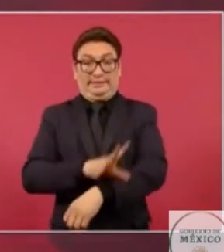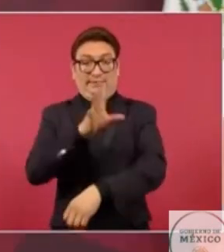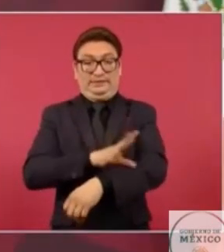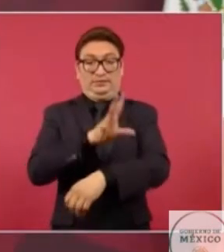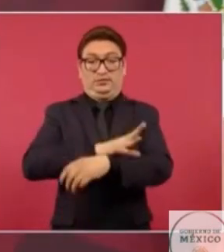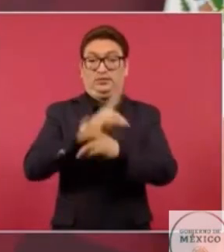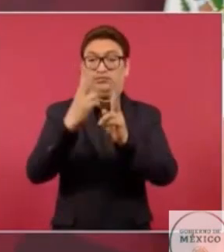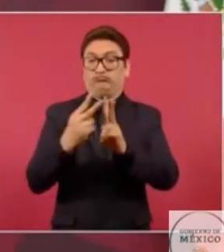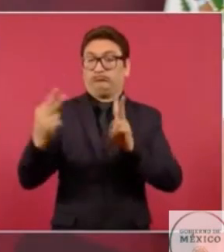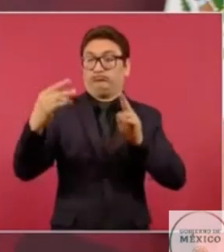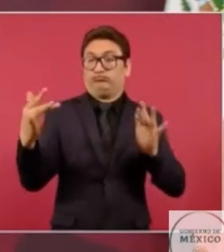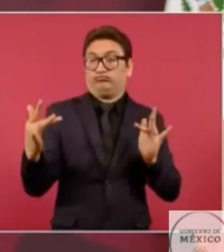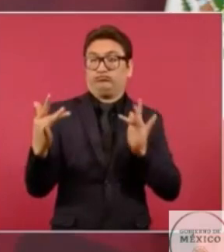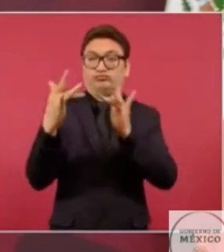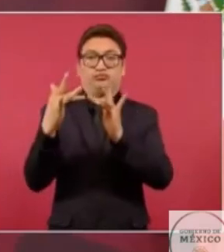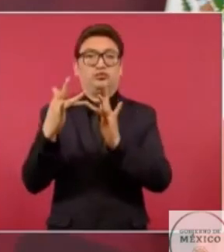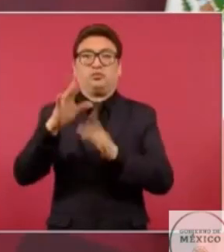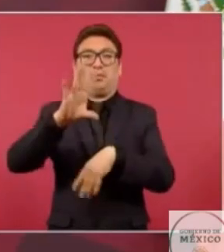llamado despacho.